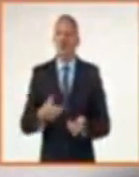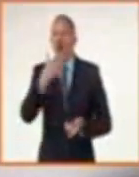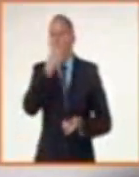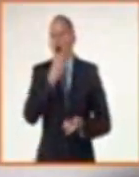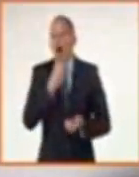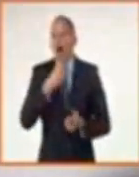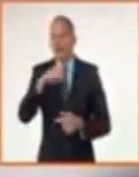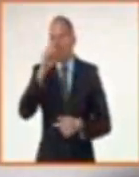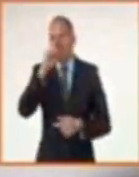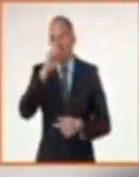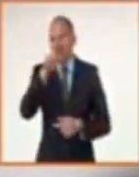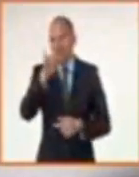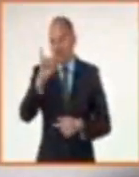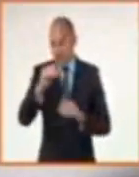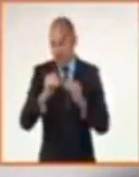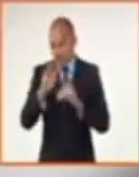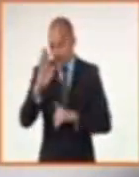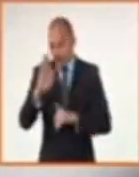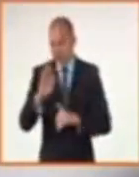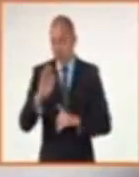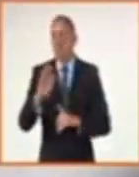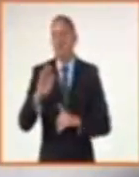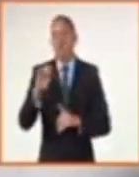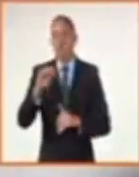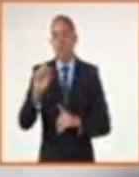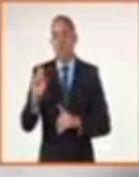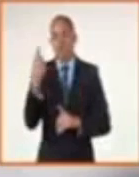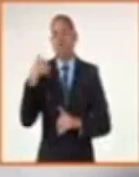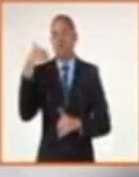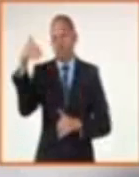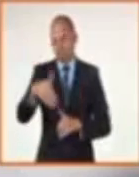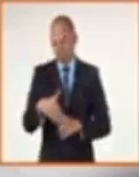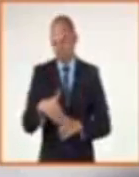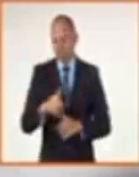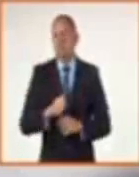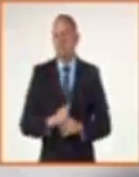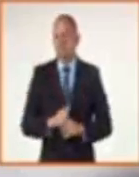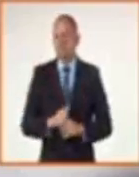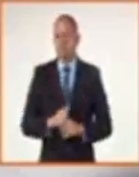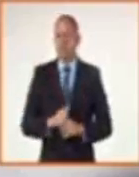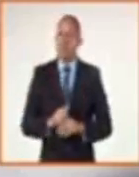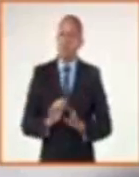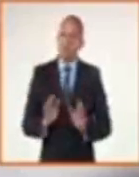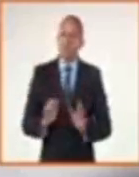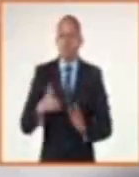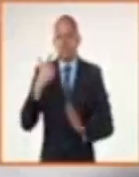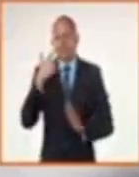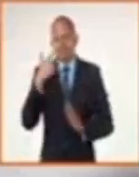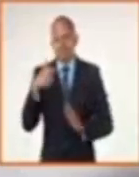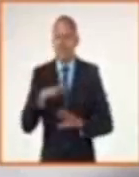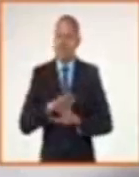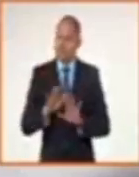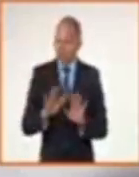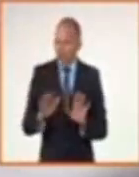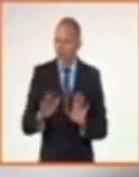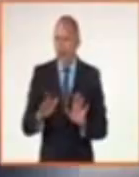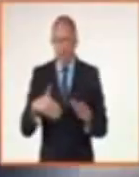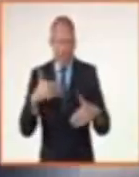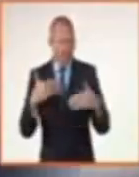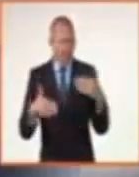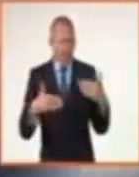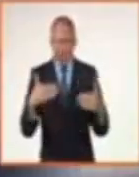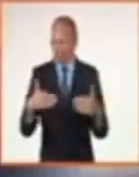16 años que se incorporaron a votar por primera vez. Y fue un proceso, yo digo, que quedó con la calidad que se